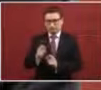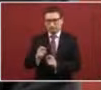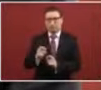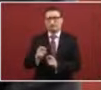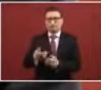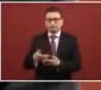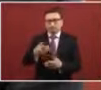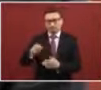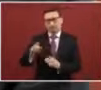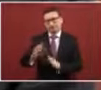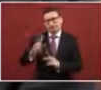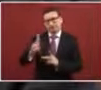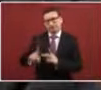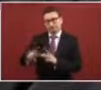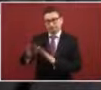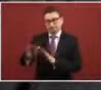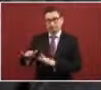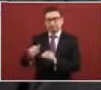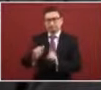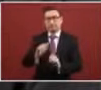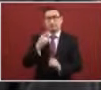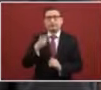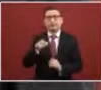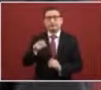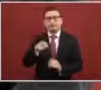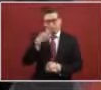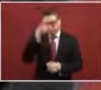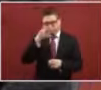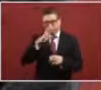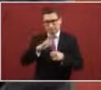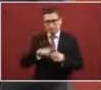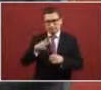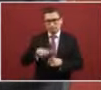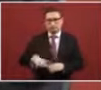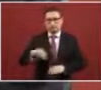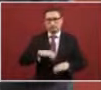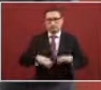obviamente, como director de aduanas.